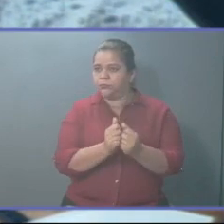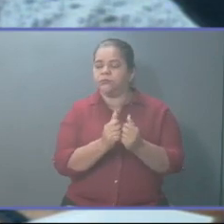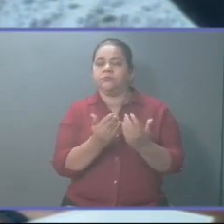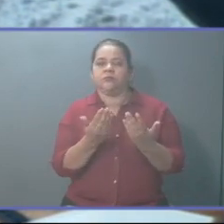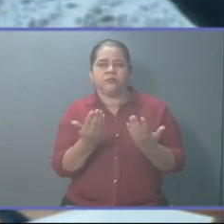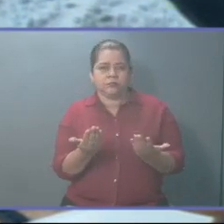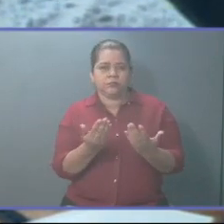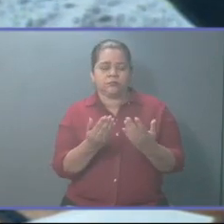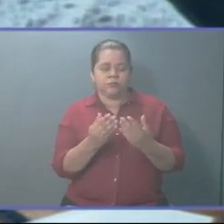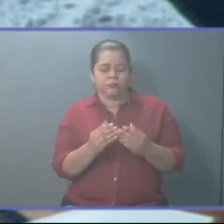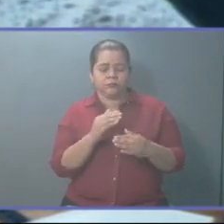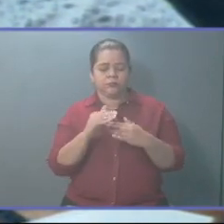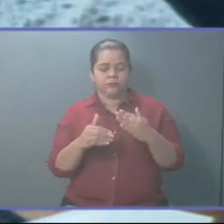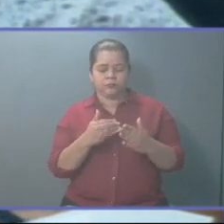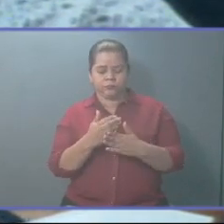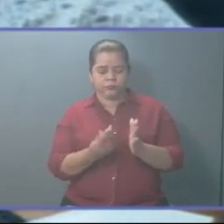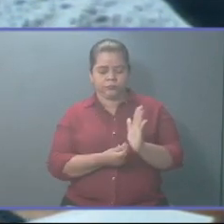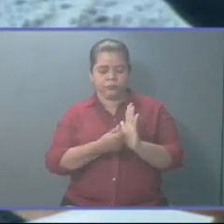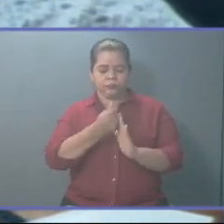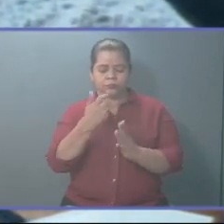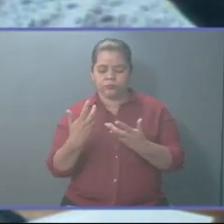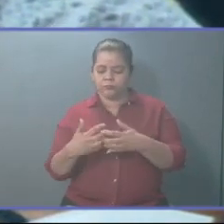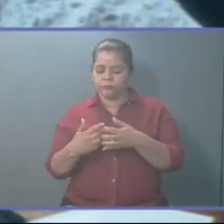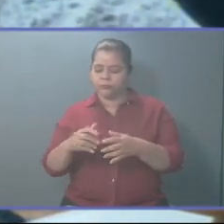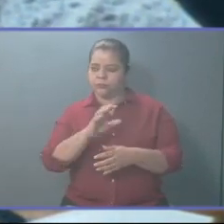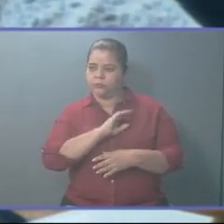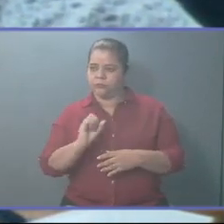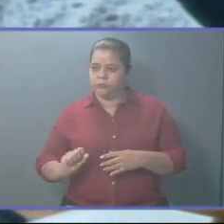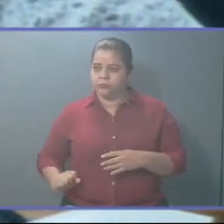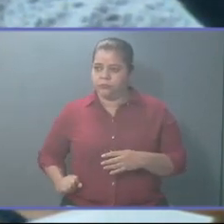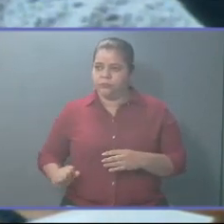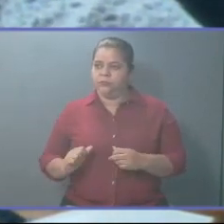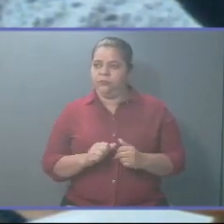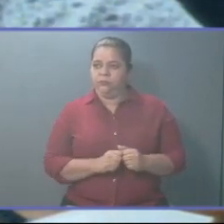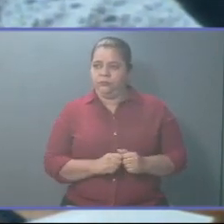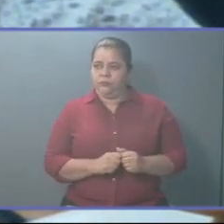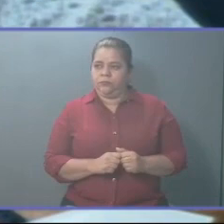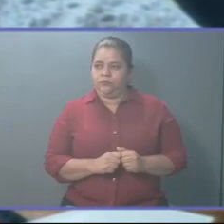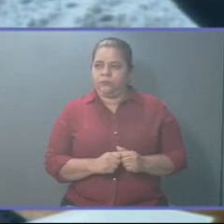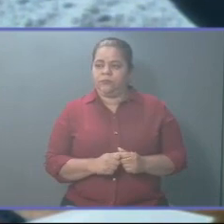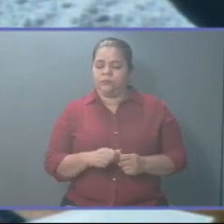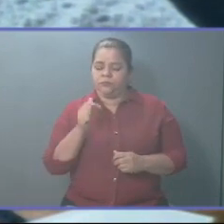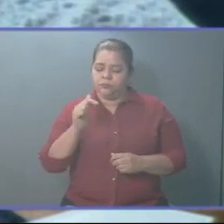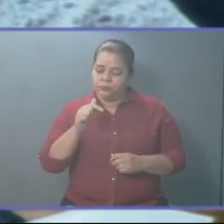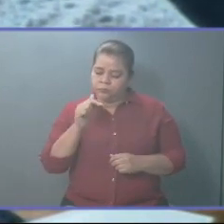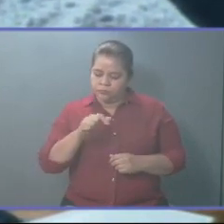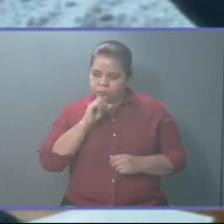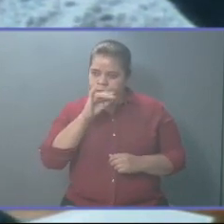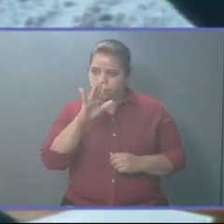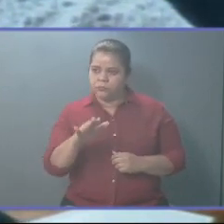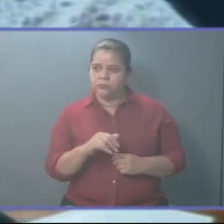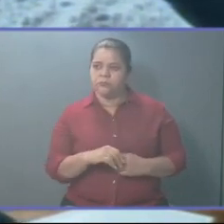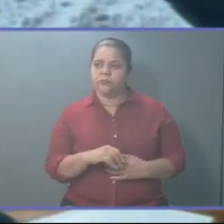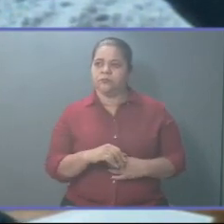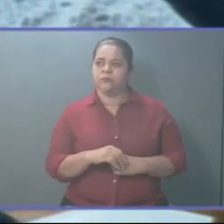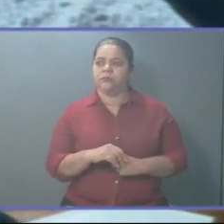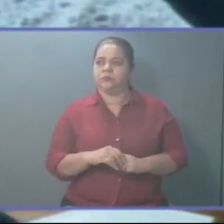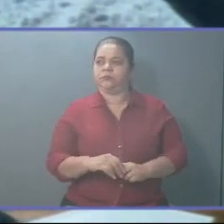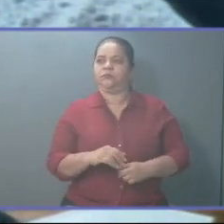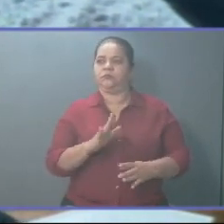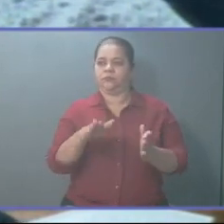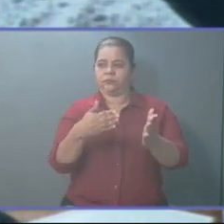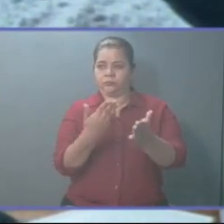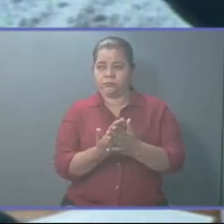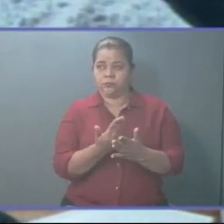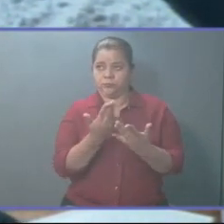la recuperación económica de las empresas salvadoreñas, y aquí es el tema más de empresas, por eso está hablando de esta forma. 2. Ejercer una función